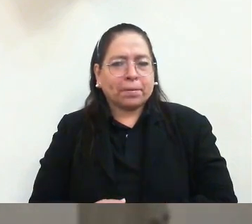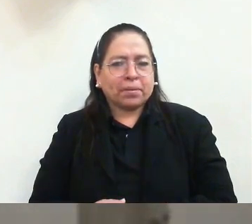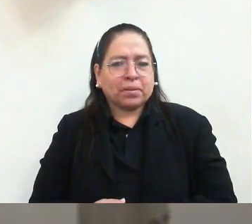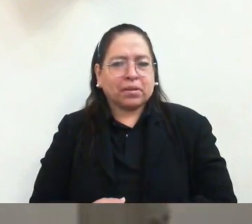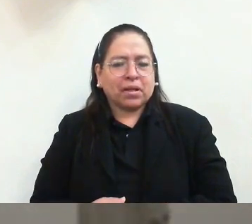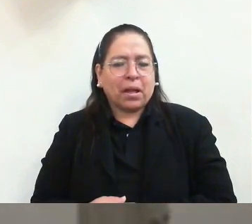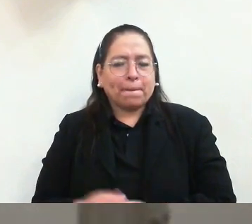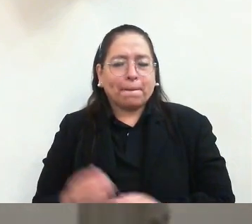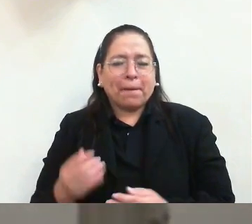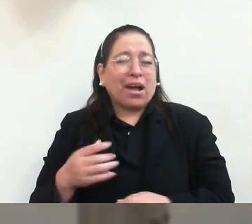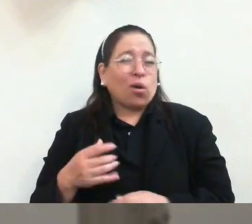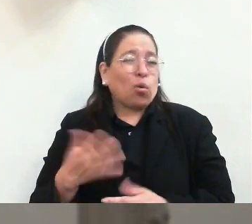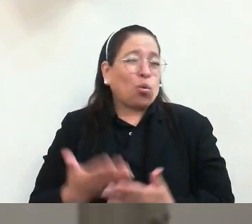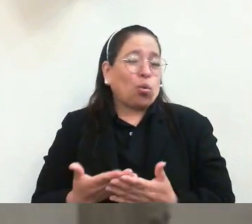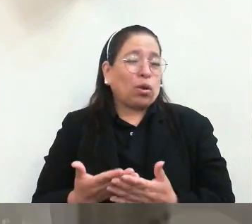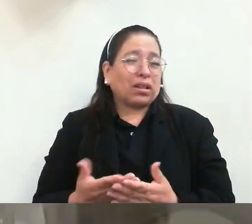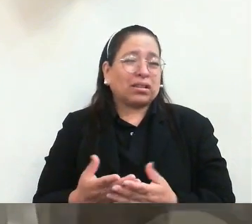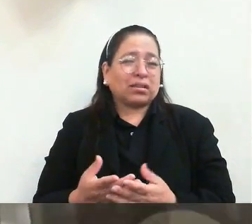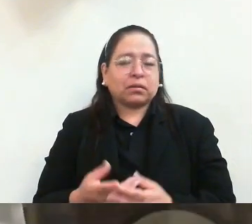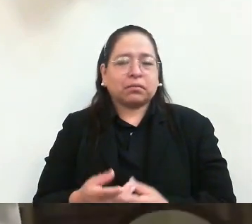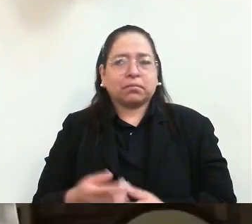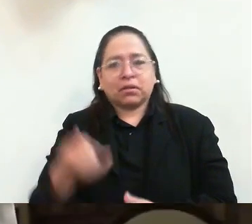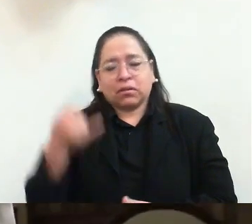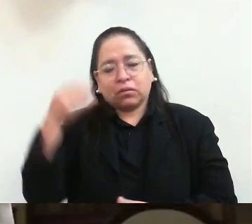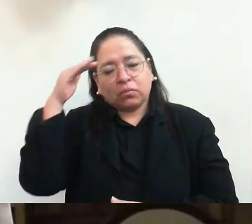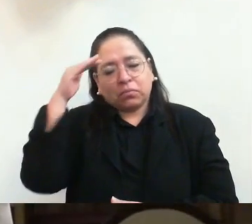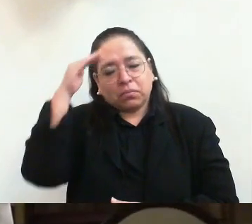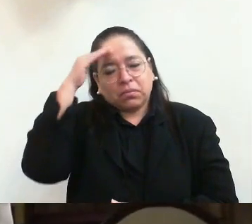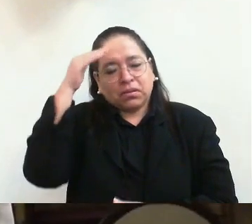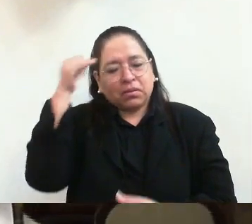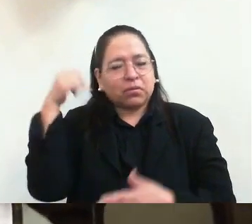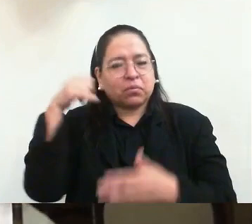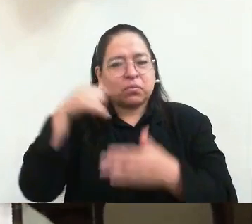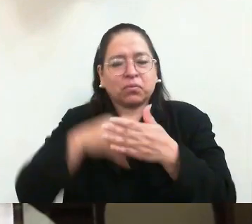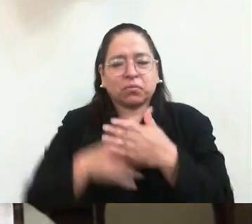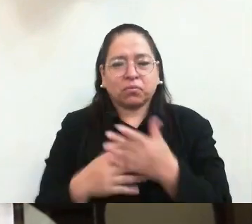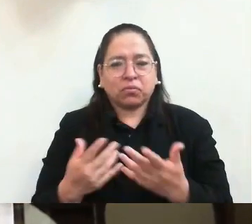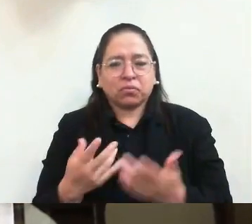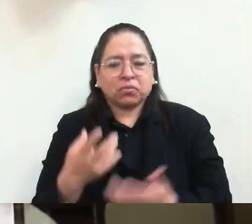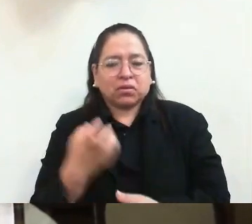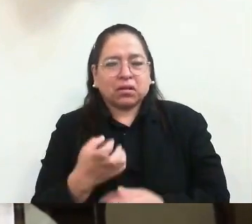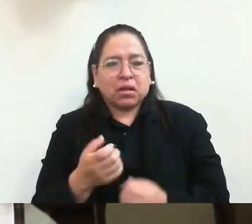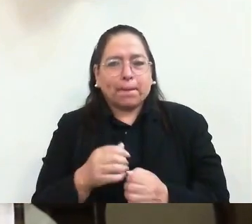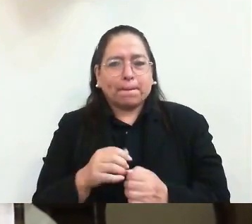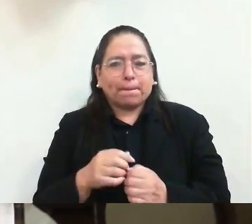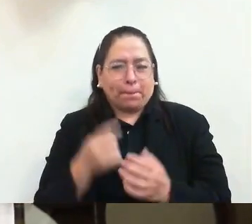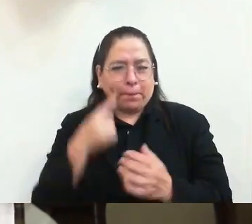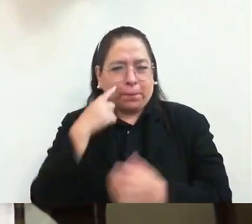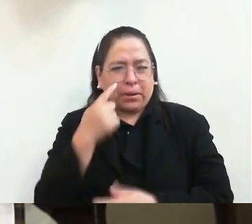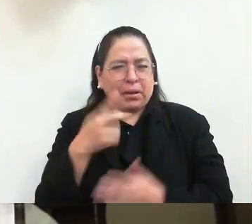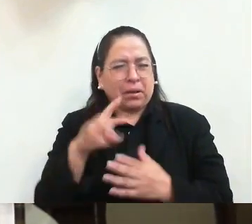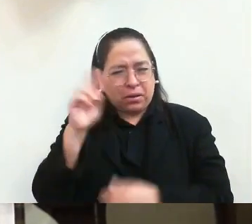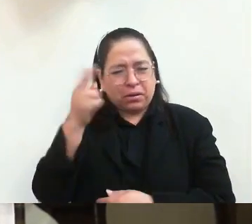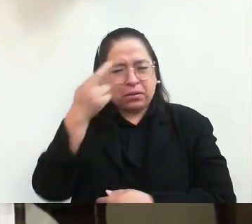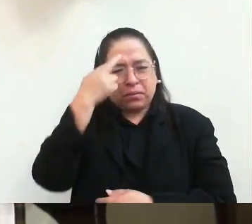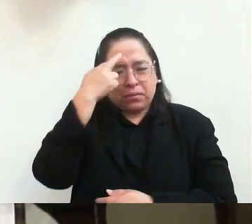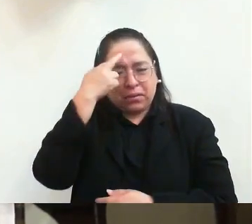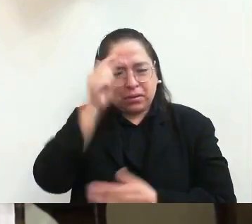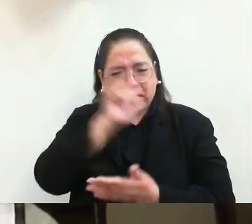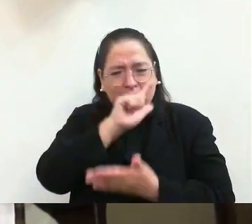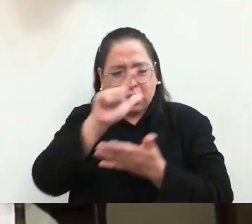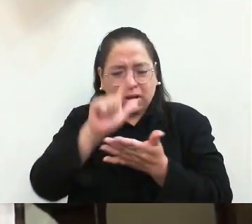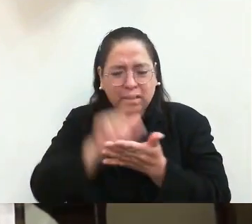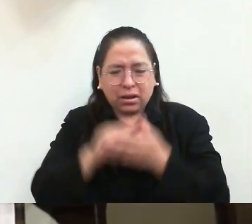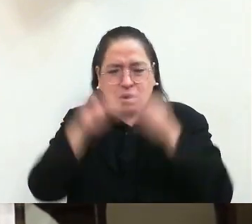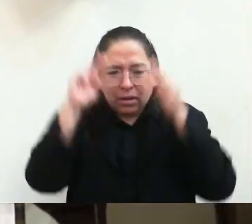de moisés es cierto moisés tuvo que legislar y poner